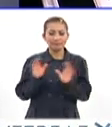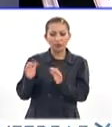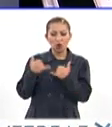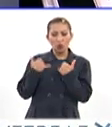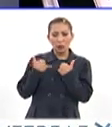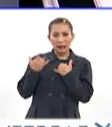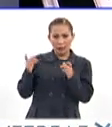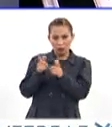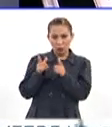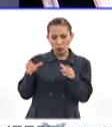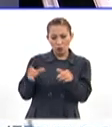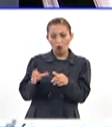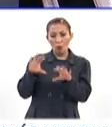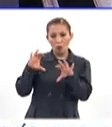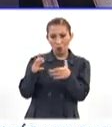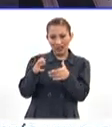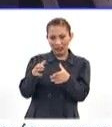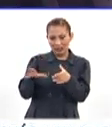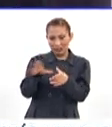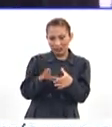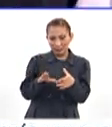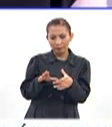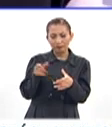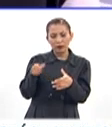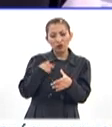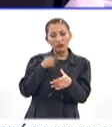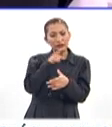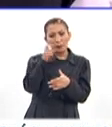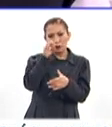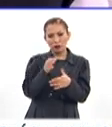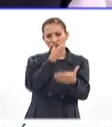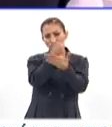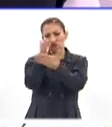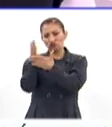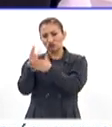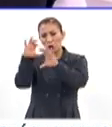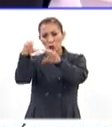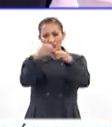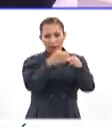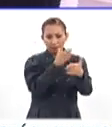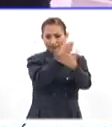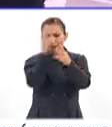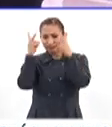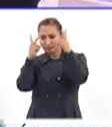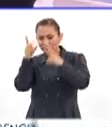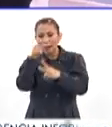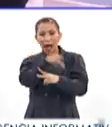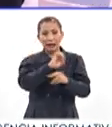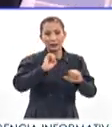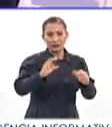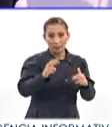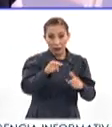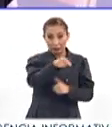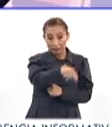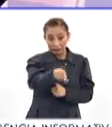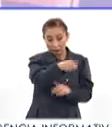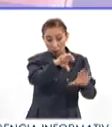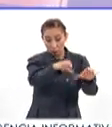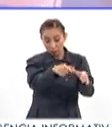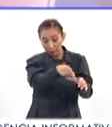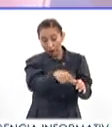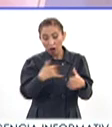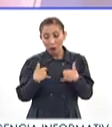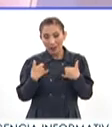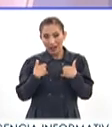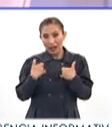juventud es un lado como comunitario. Estamos 100% en las comunidades, incluso hay comunidades en Chiapas que